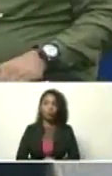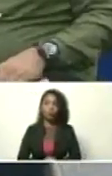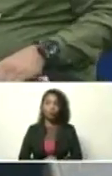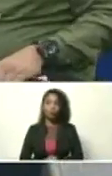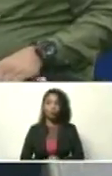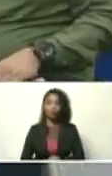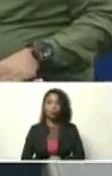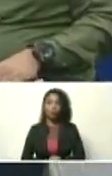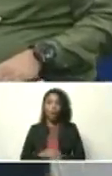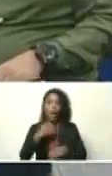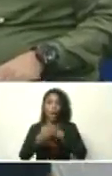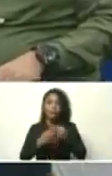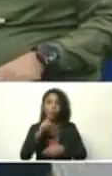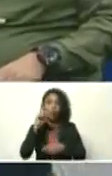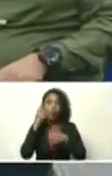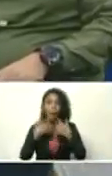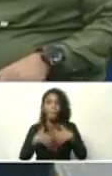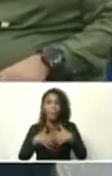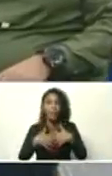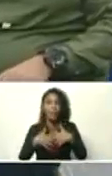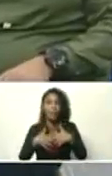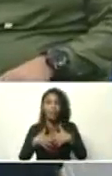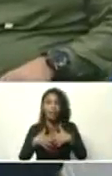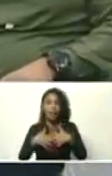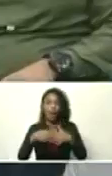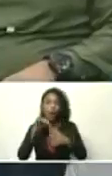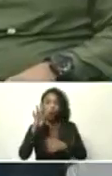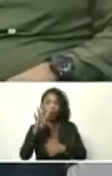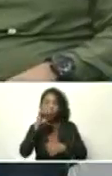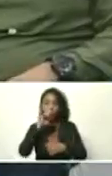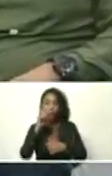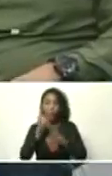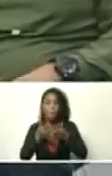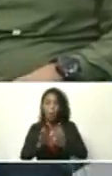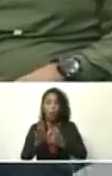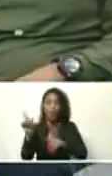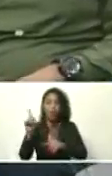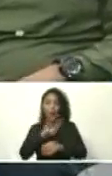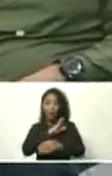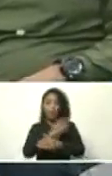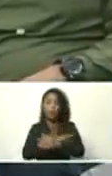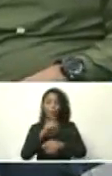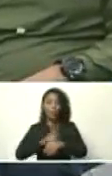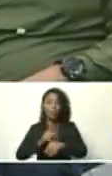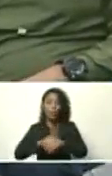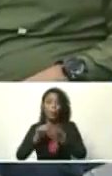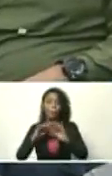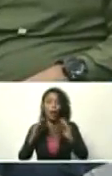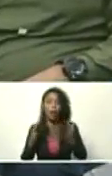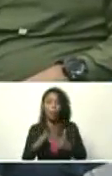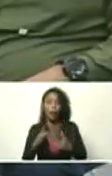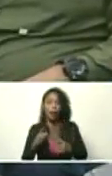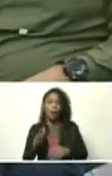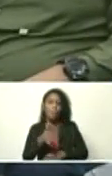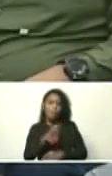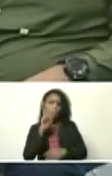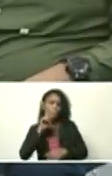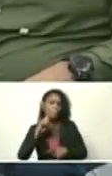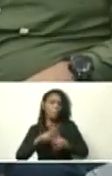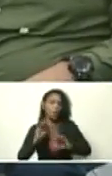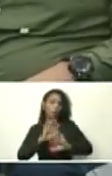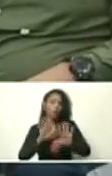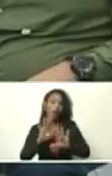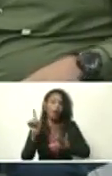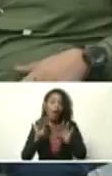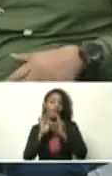Simujari es una empresa que nació hace 4 años y que se ha fortalecido en tiempos de pandemia, parece mentira, ya que